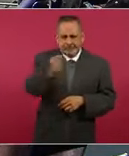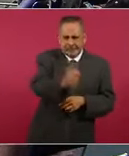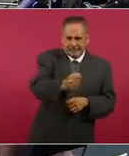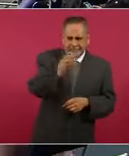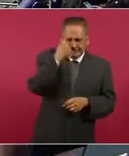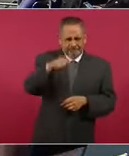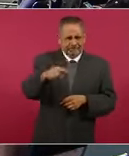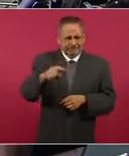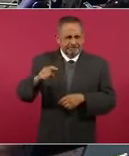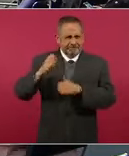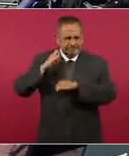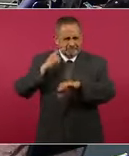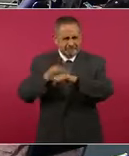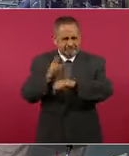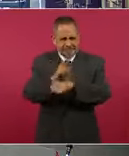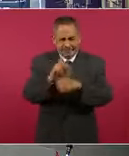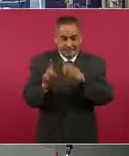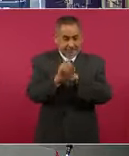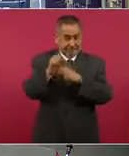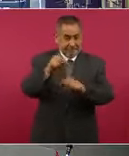por el que se generó el conflicto,